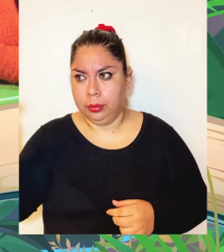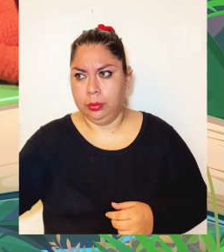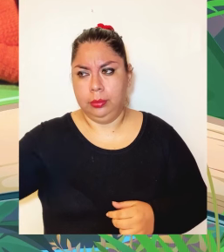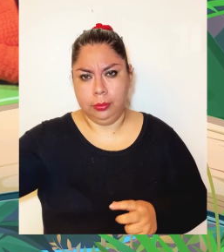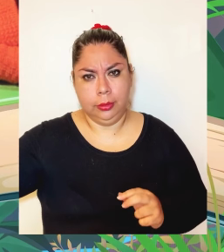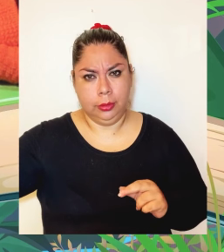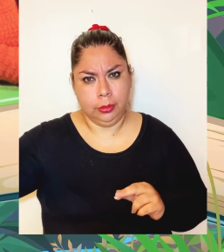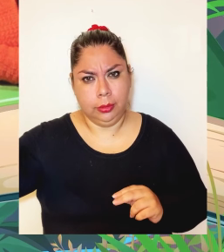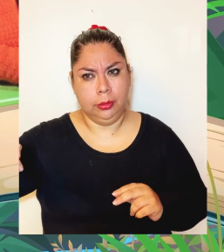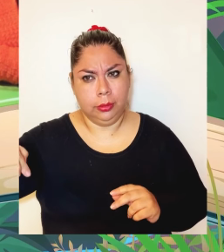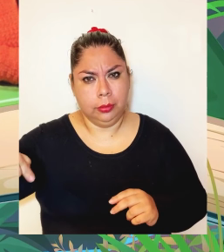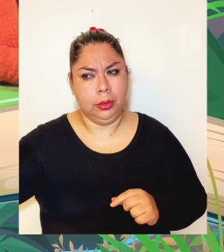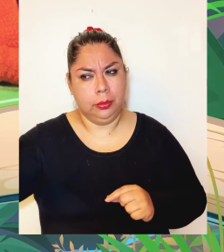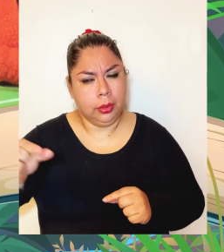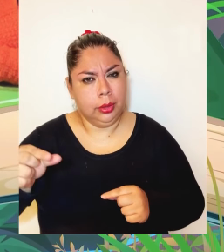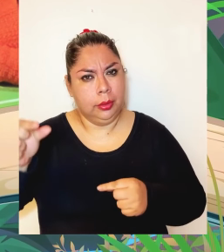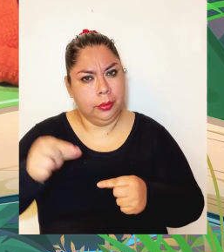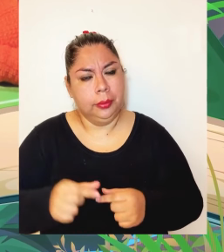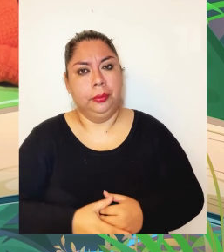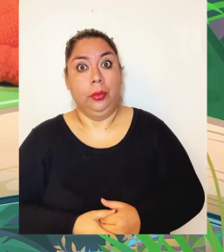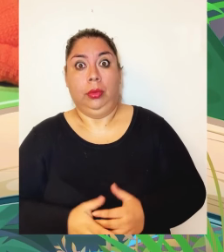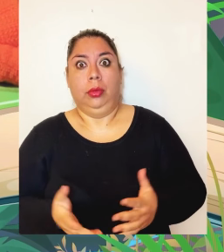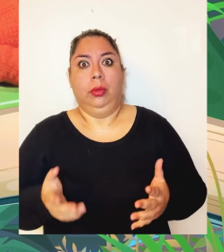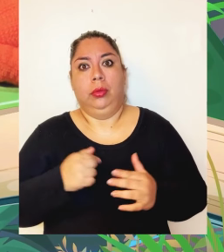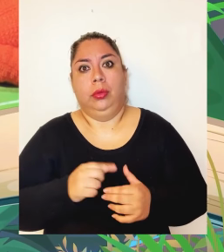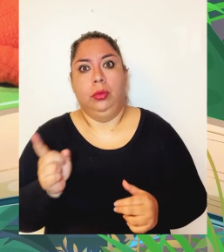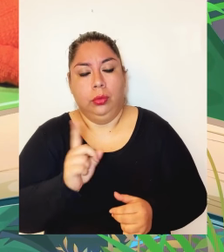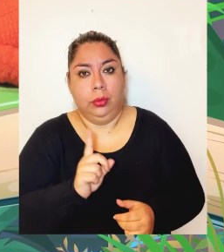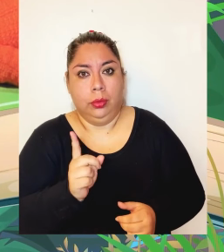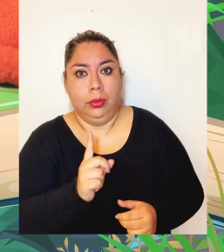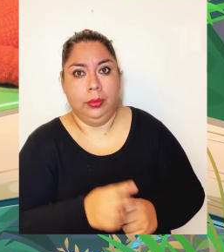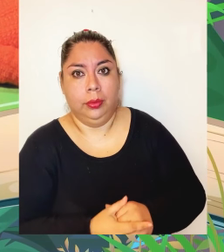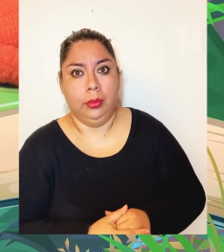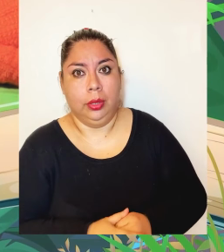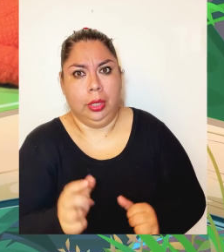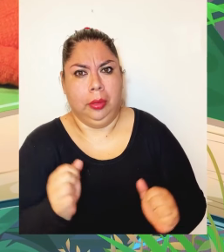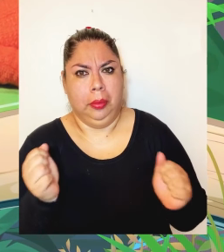aswan paykunaman chimpayku. Ay, Rumi,